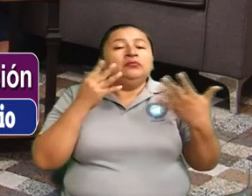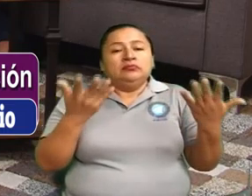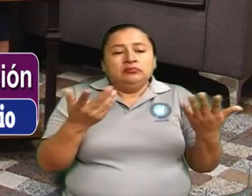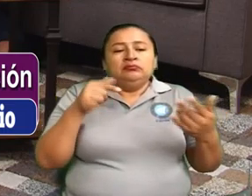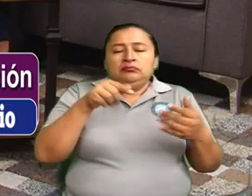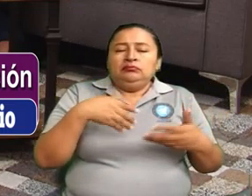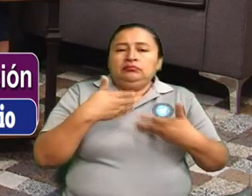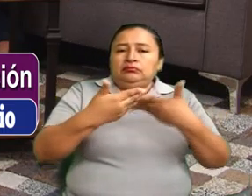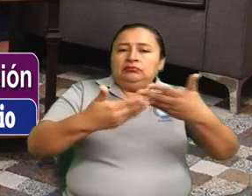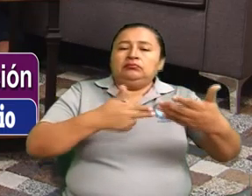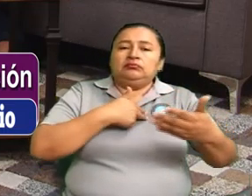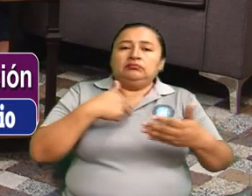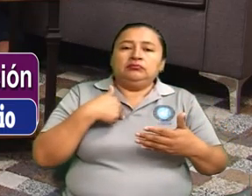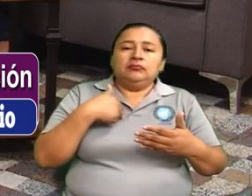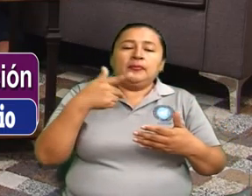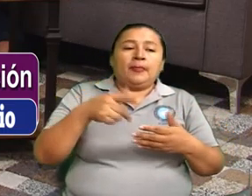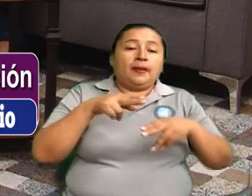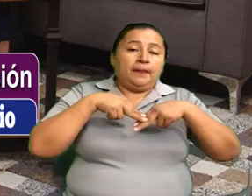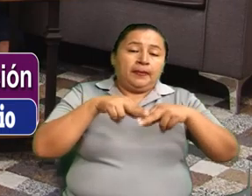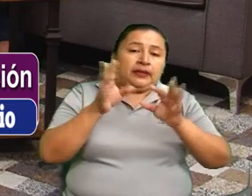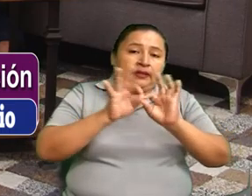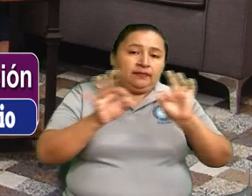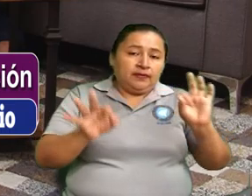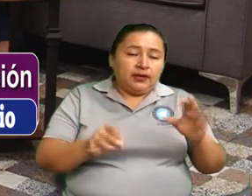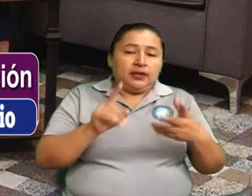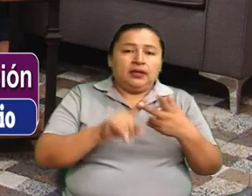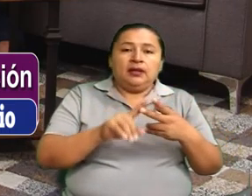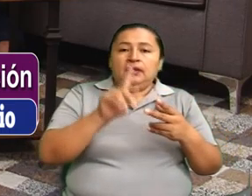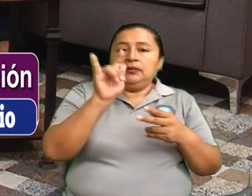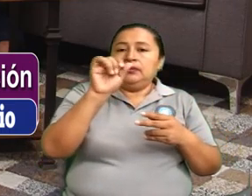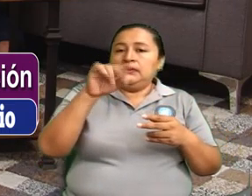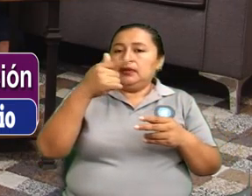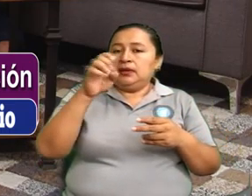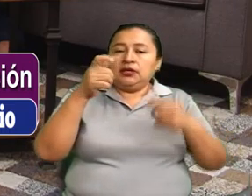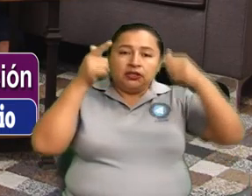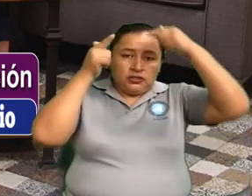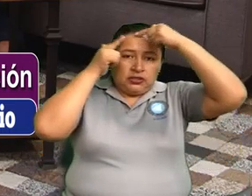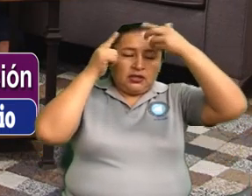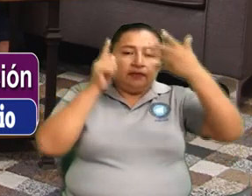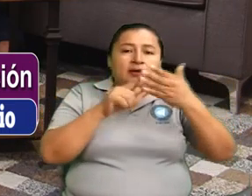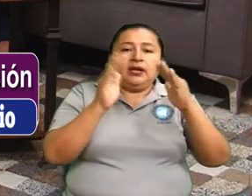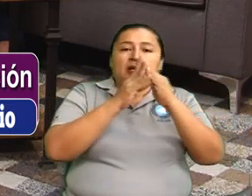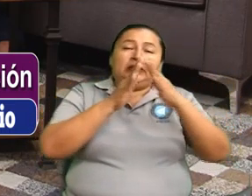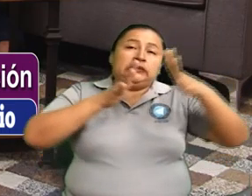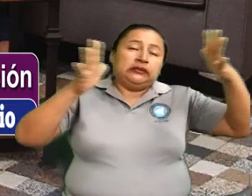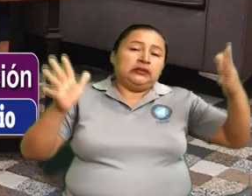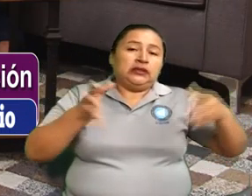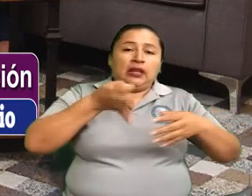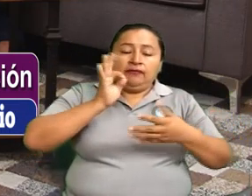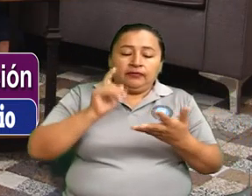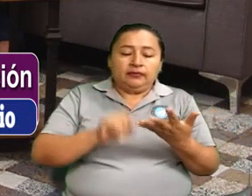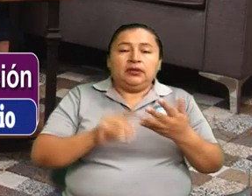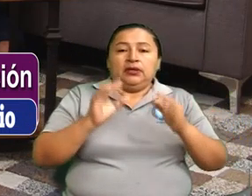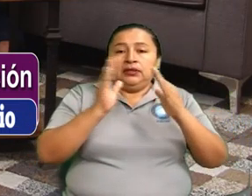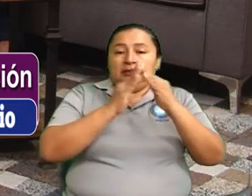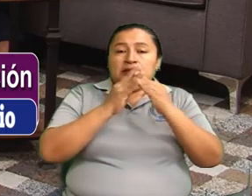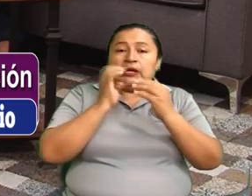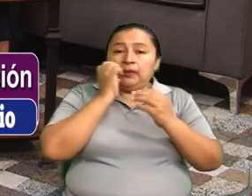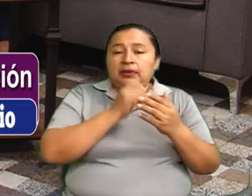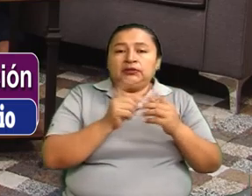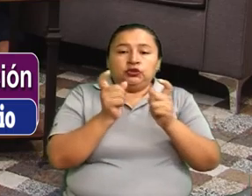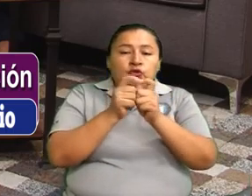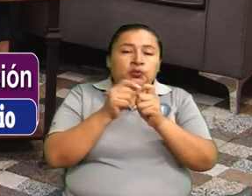estaremos en el parque de feria, en el tiangue Hugo Chávez, en la casona del café, en la casa del maíz, en la hormiga de